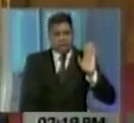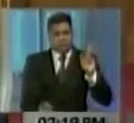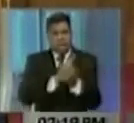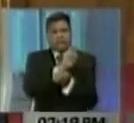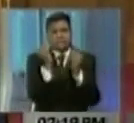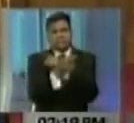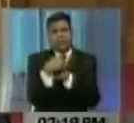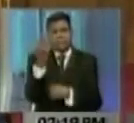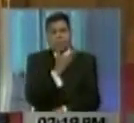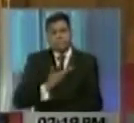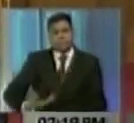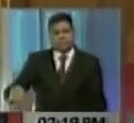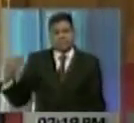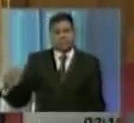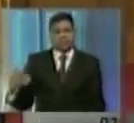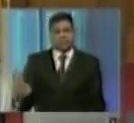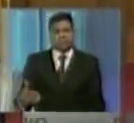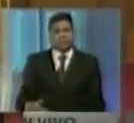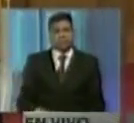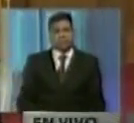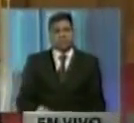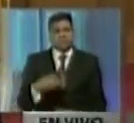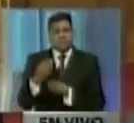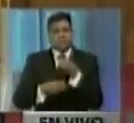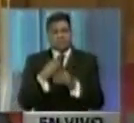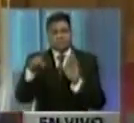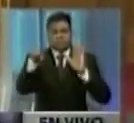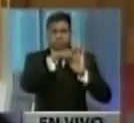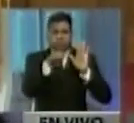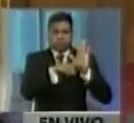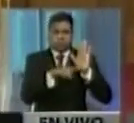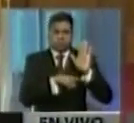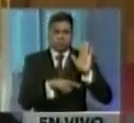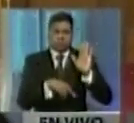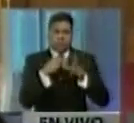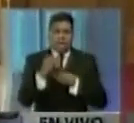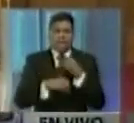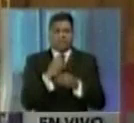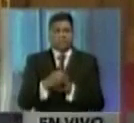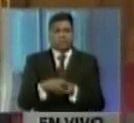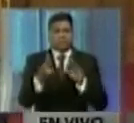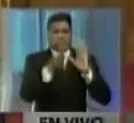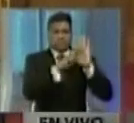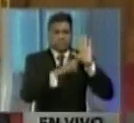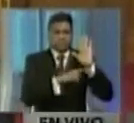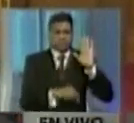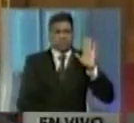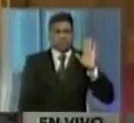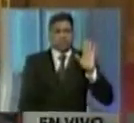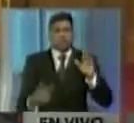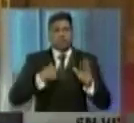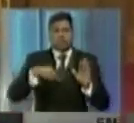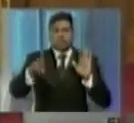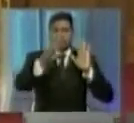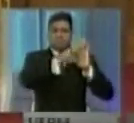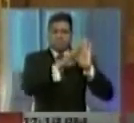pretendido tiene que cumplir los requisitos. Yo tengo aquí el